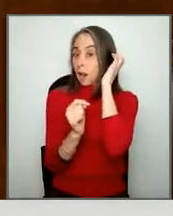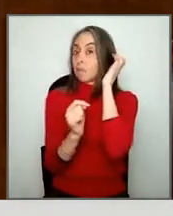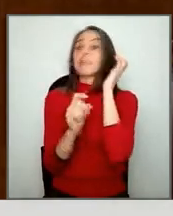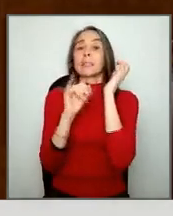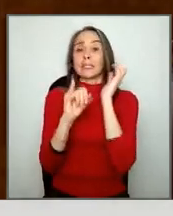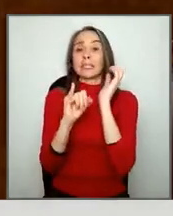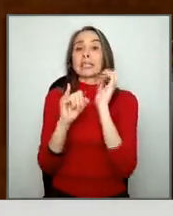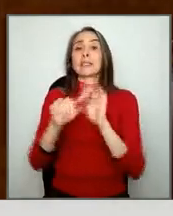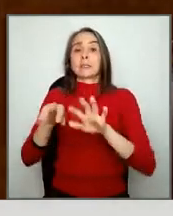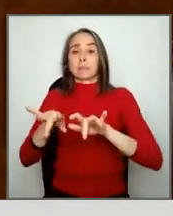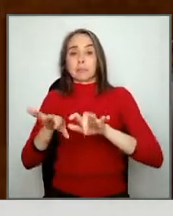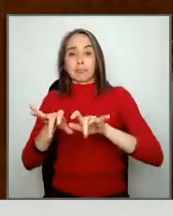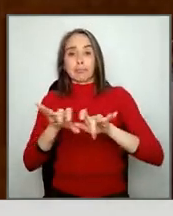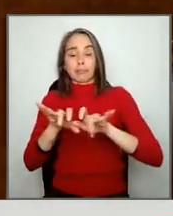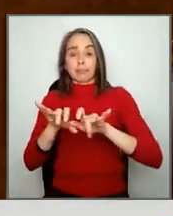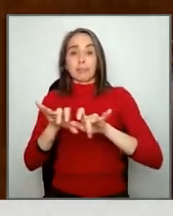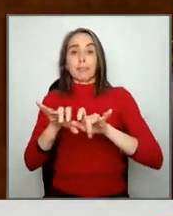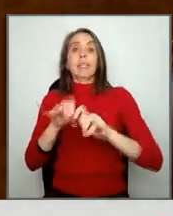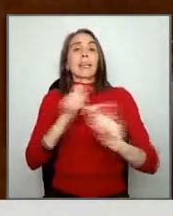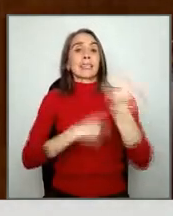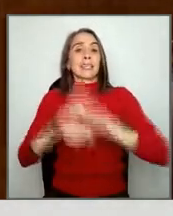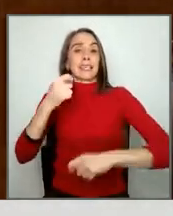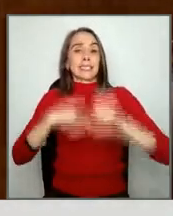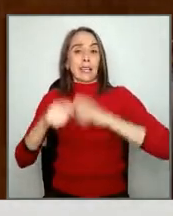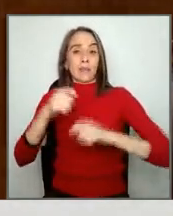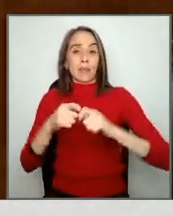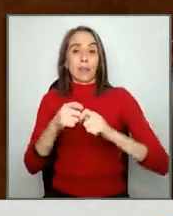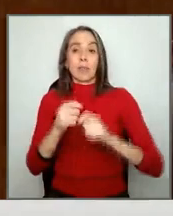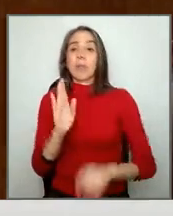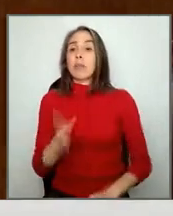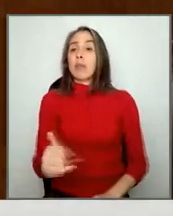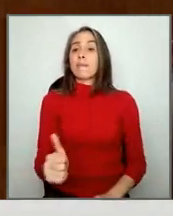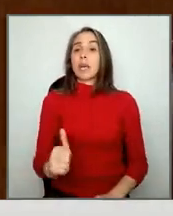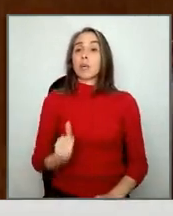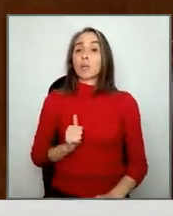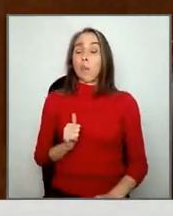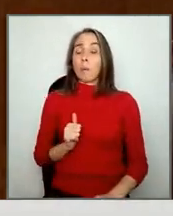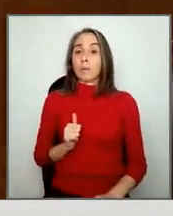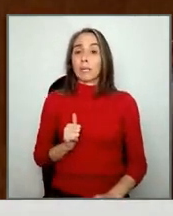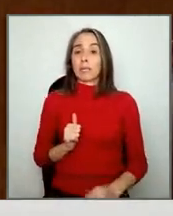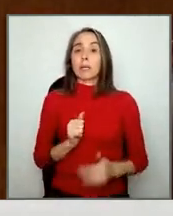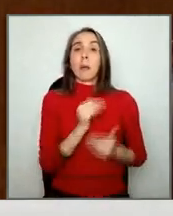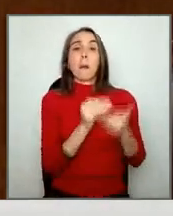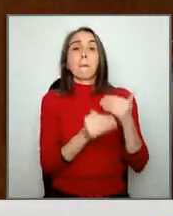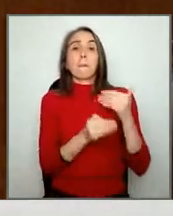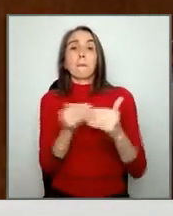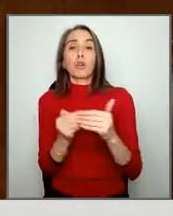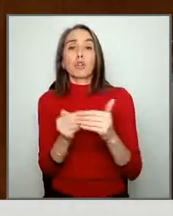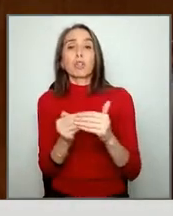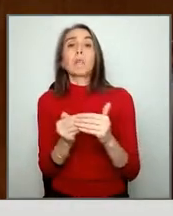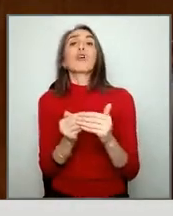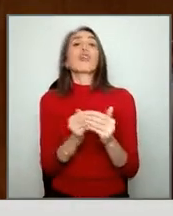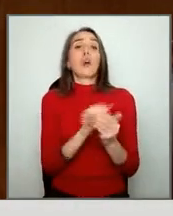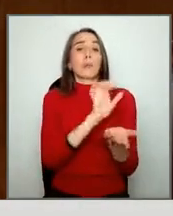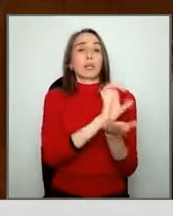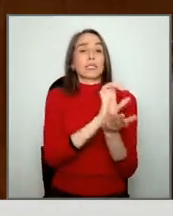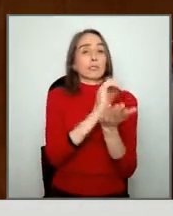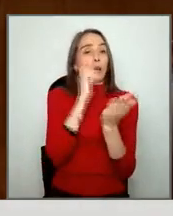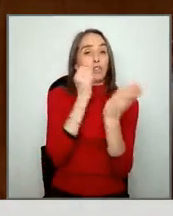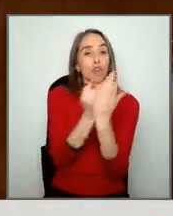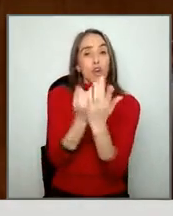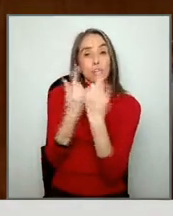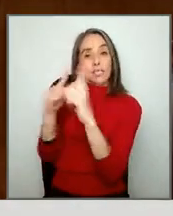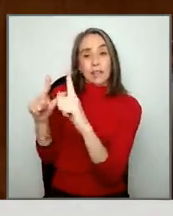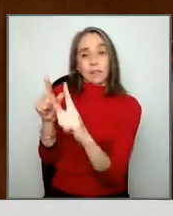que se comercialicen den estricto cumplimiento a los procedimientos para la certificación de seguridad y calidad